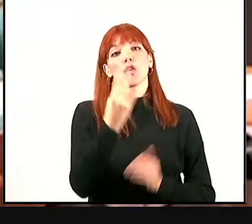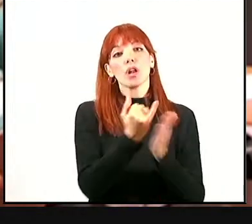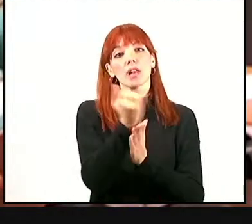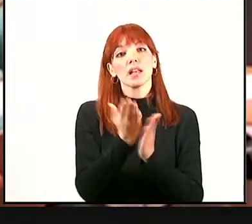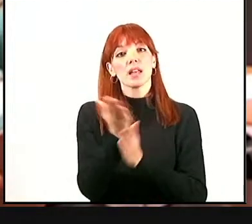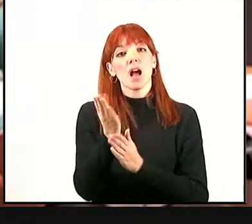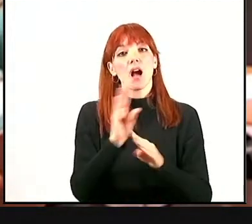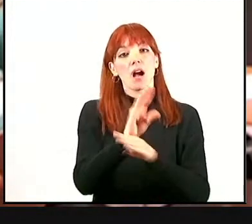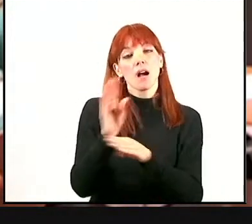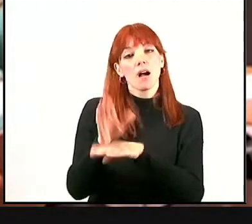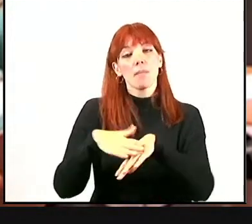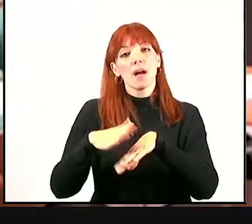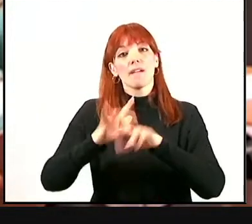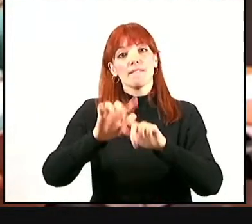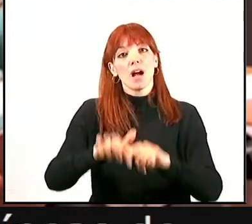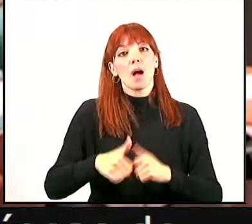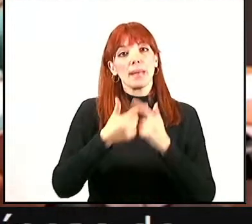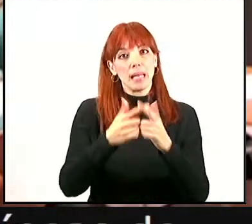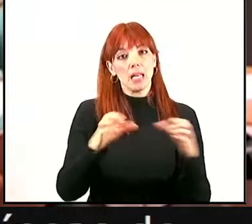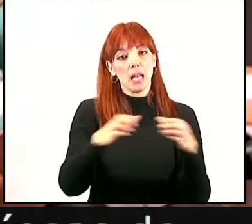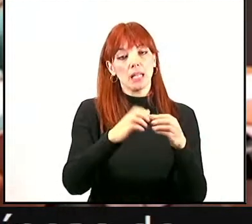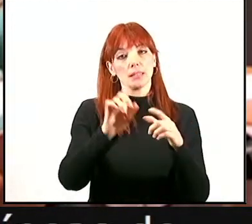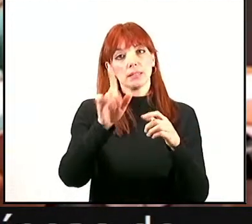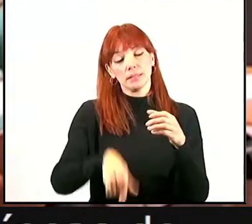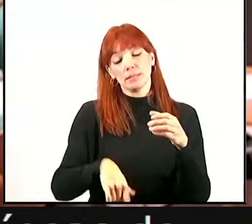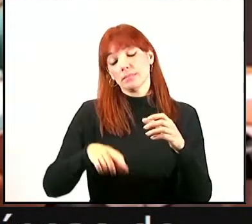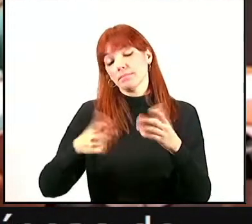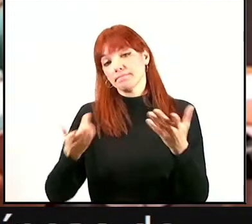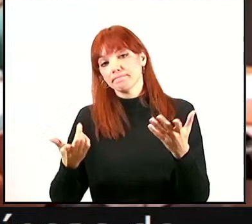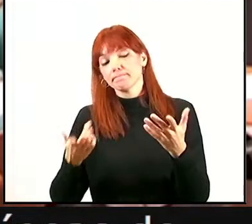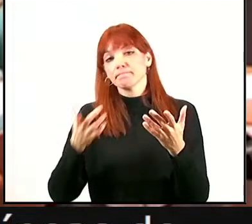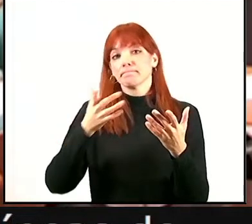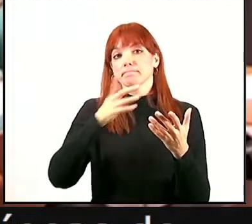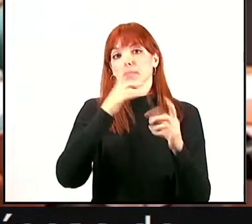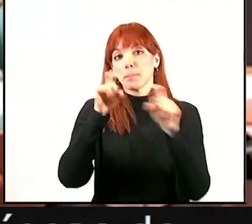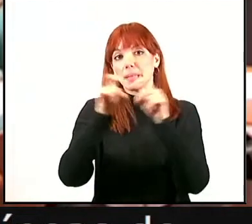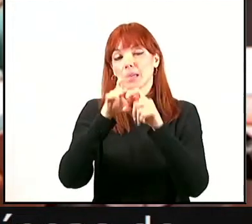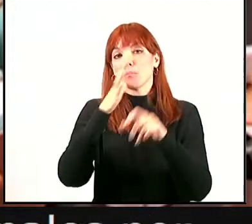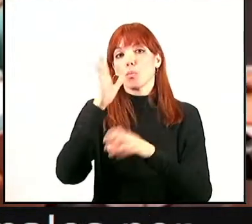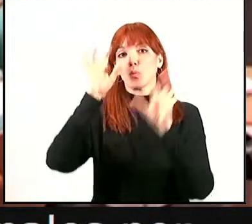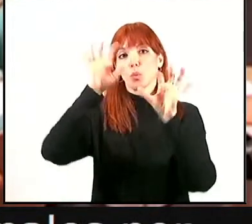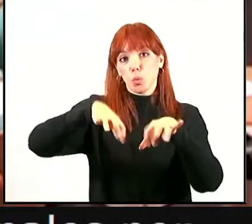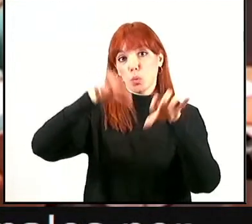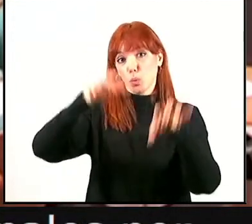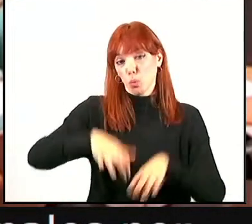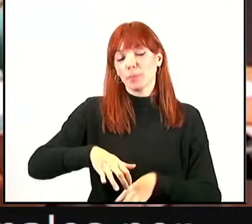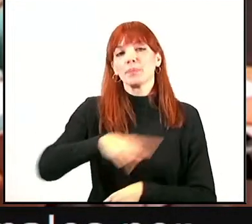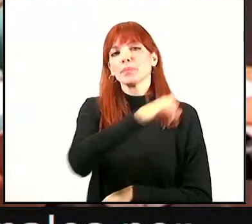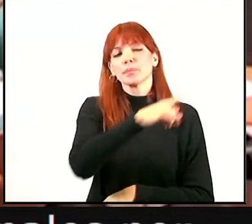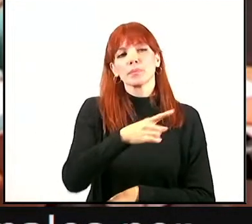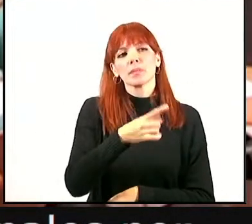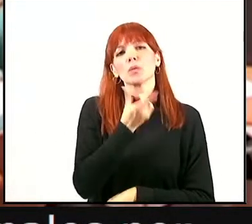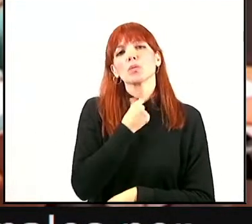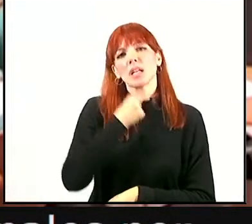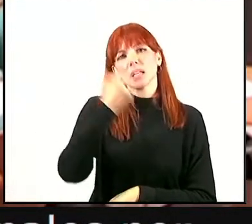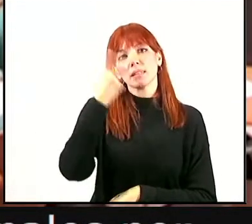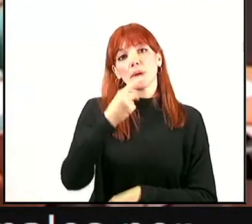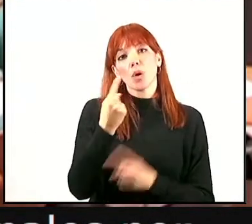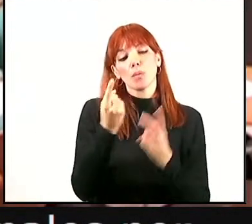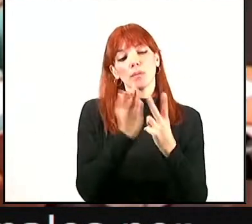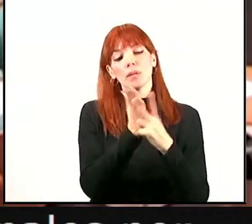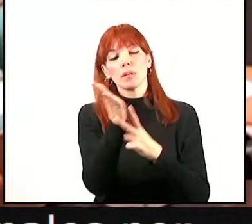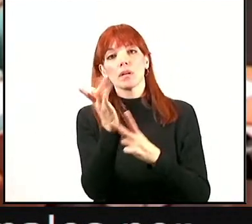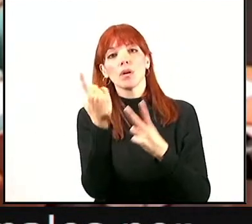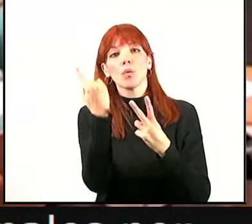para las familias y también profesionales por Efraín, me gustaría conocer, unas son un préstamo, de momento no ha dicho